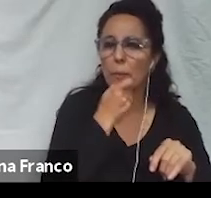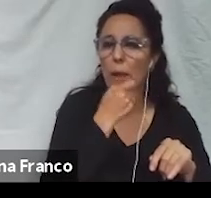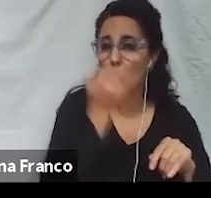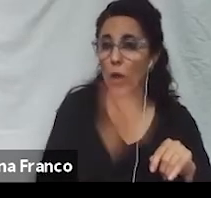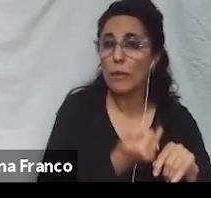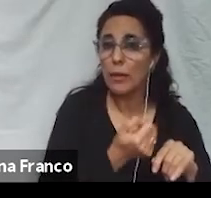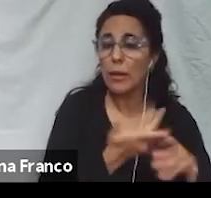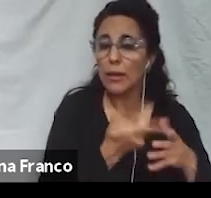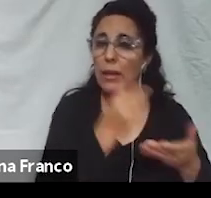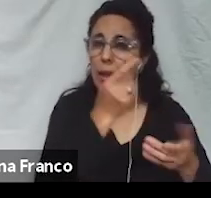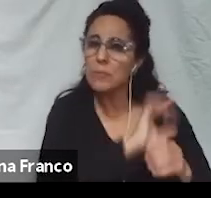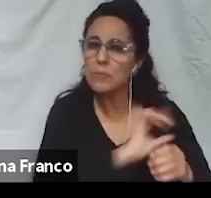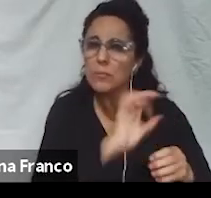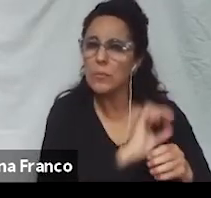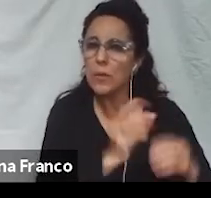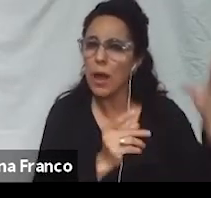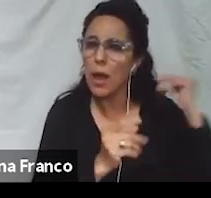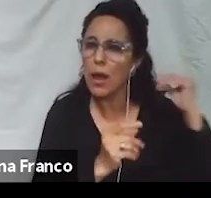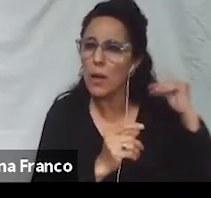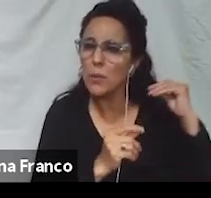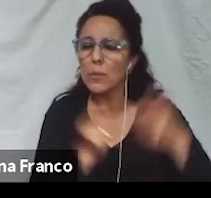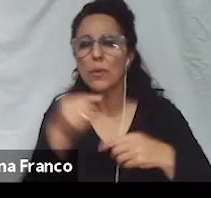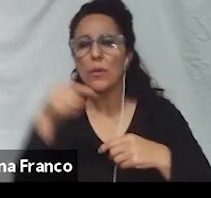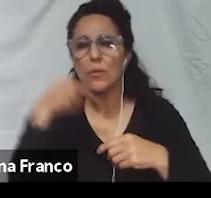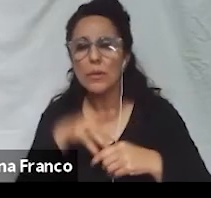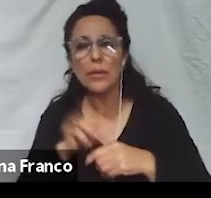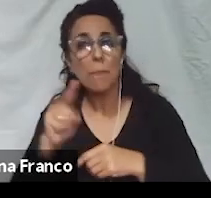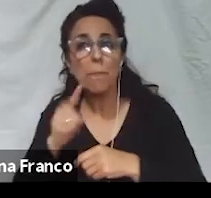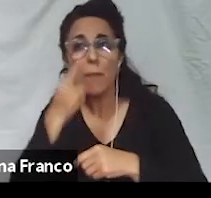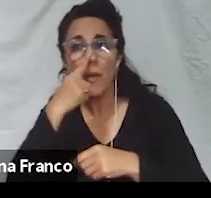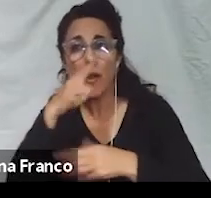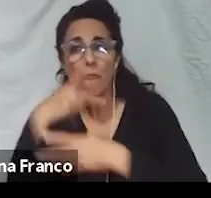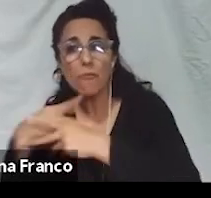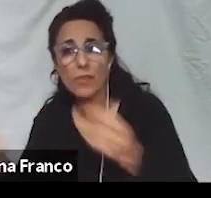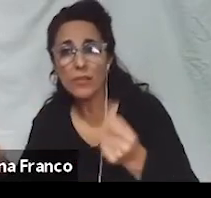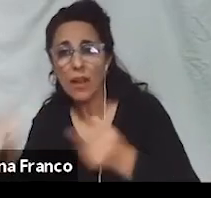no tienen texto alternativo, o algunas sí, algunas no. Entonces,